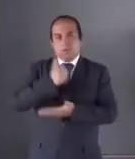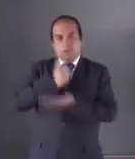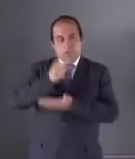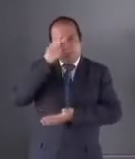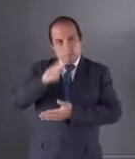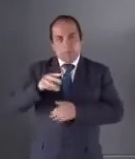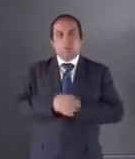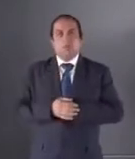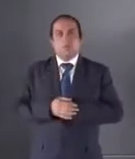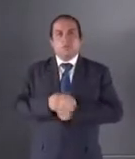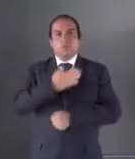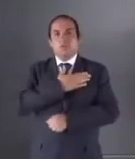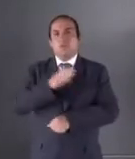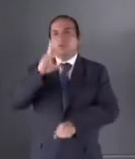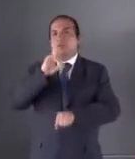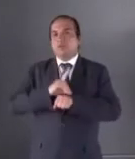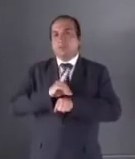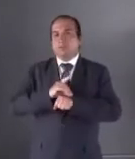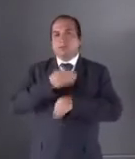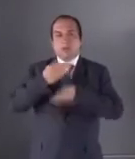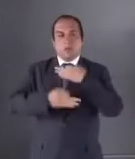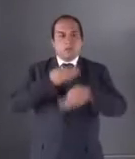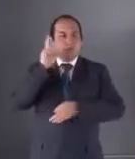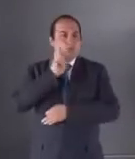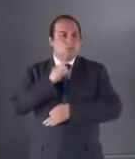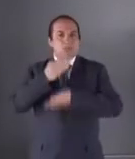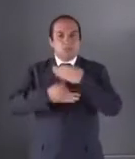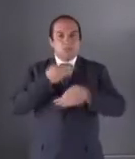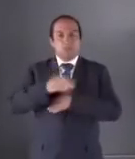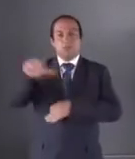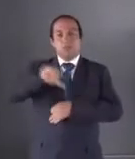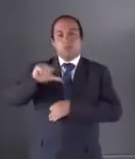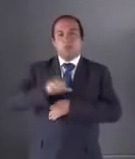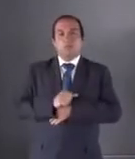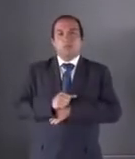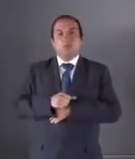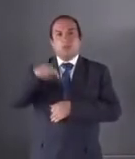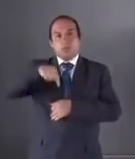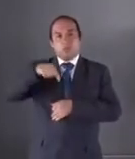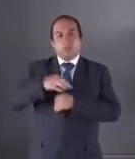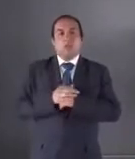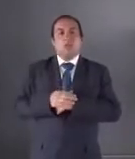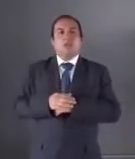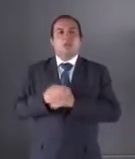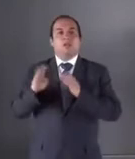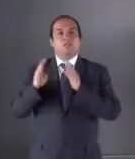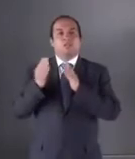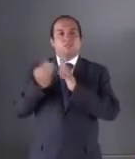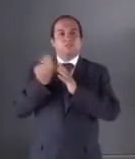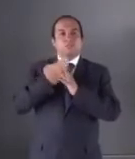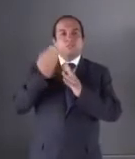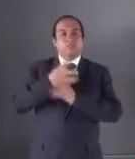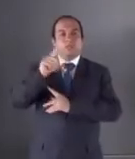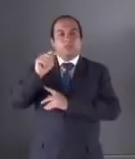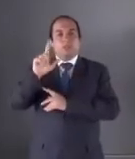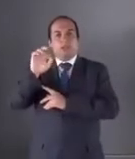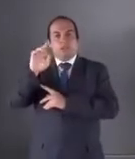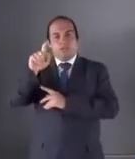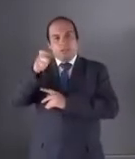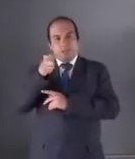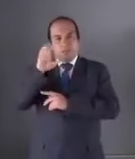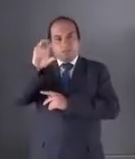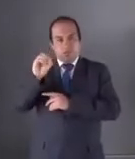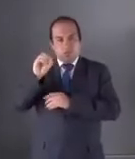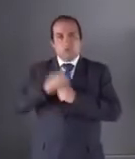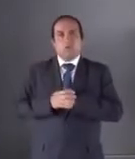Buenos días a todas y a todos. El día de hoy nos encontramos en la estación Tlalpesco del Cablebús, en la alcaldía Gustavo